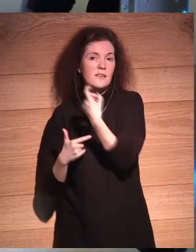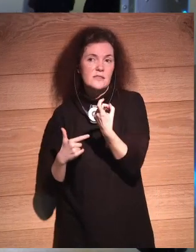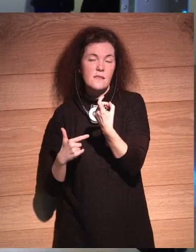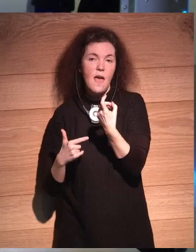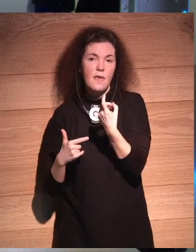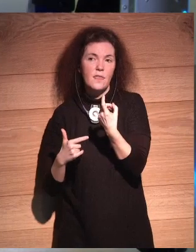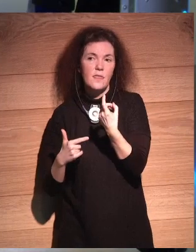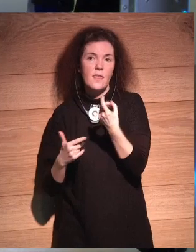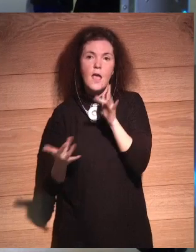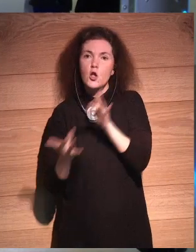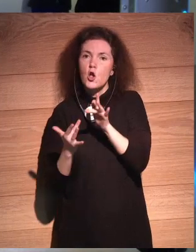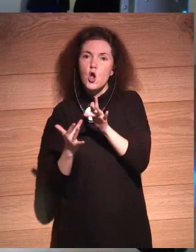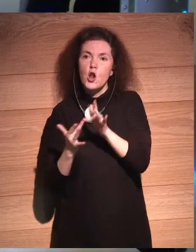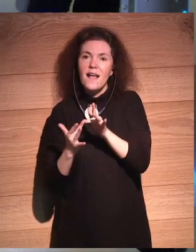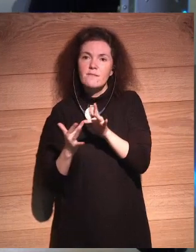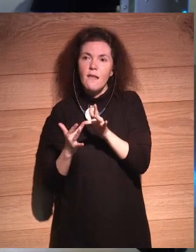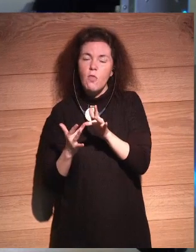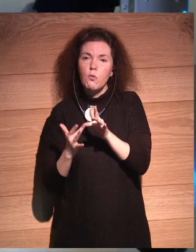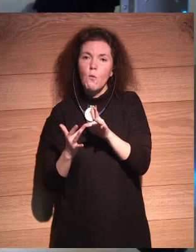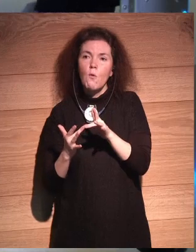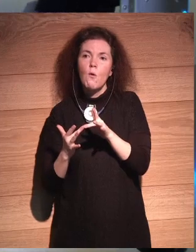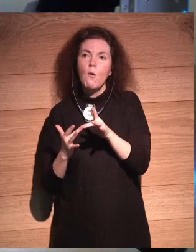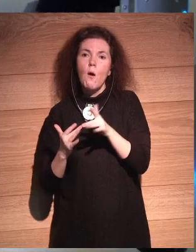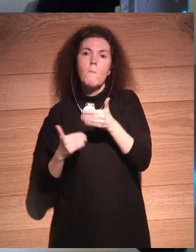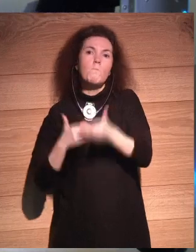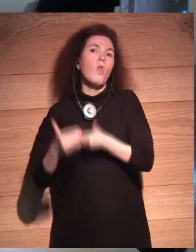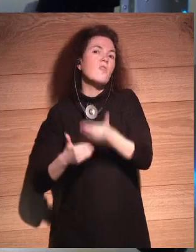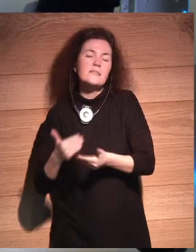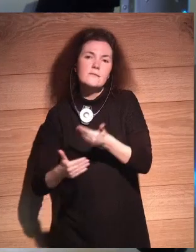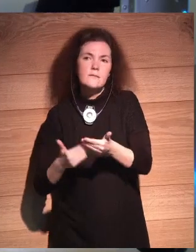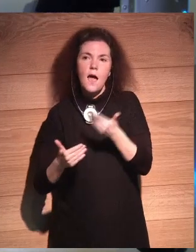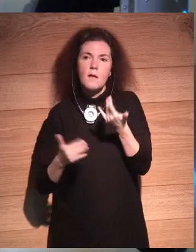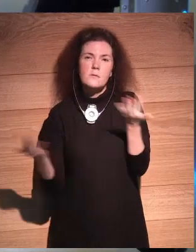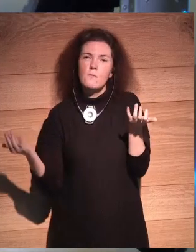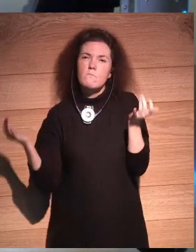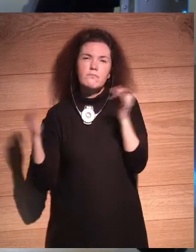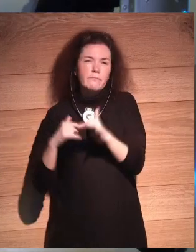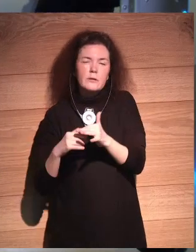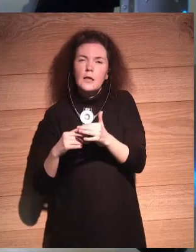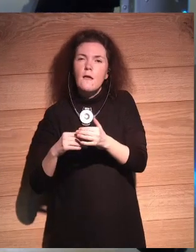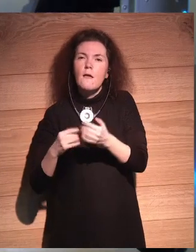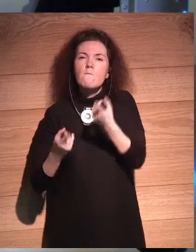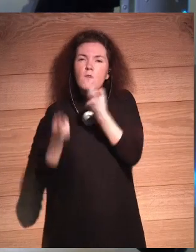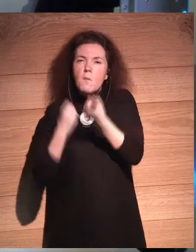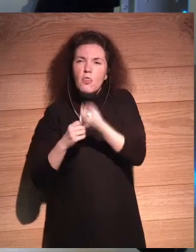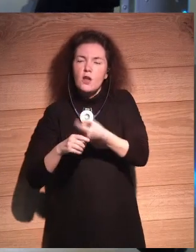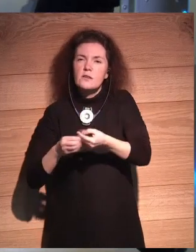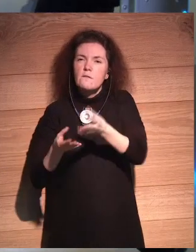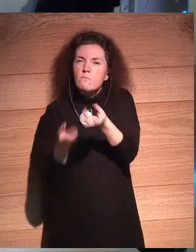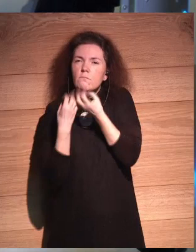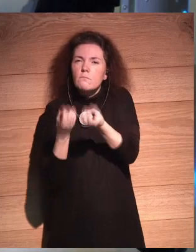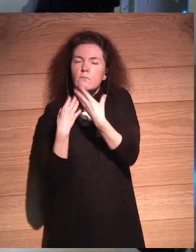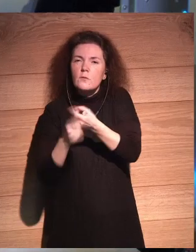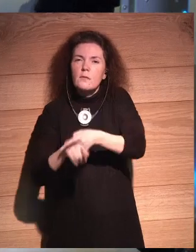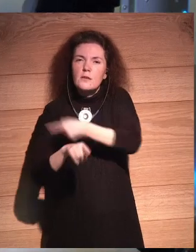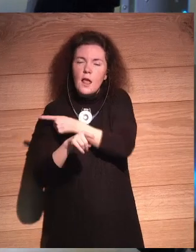estar permanentemente conectados, con procesar toda esa avalancha de información que tenemos cada día,